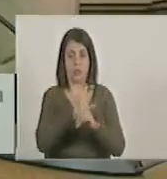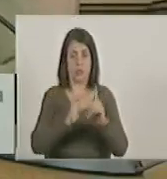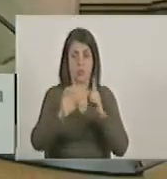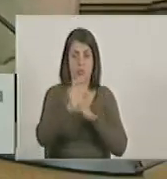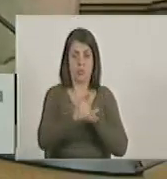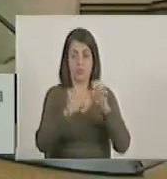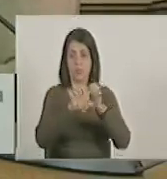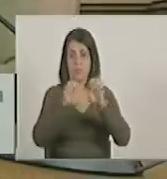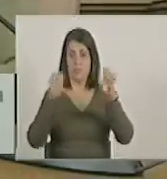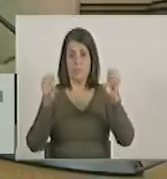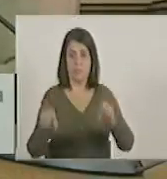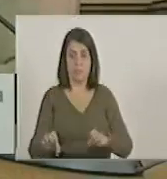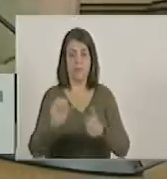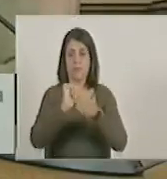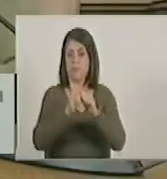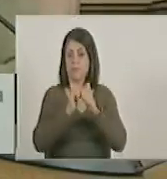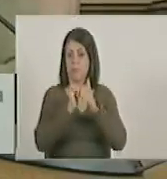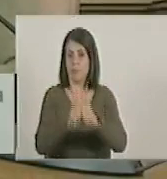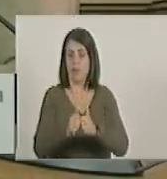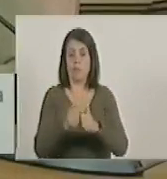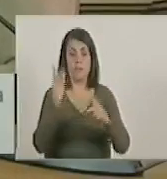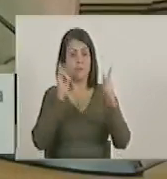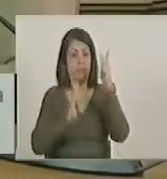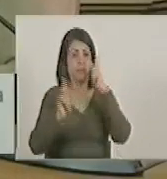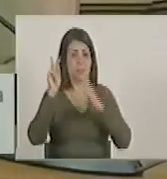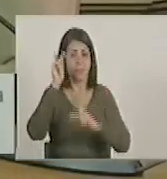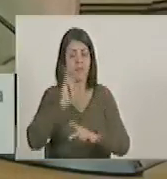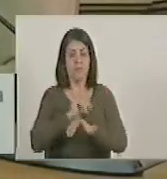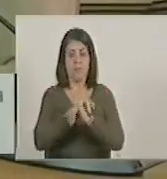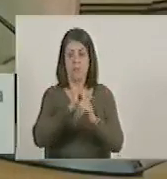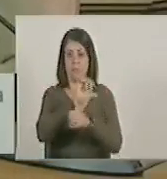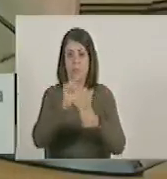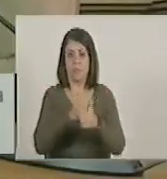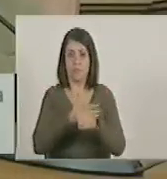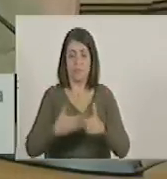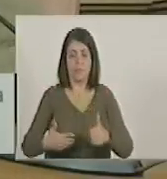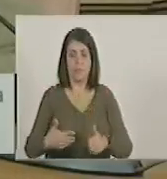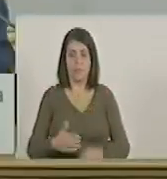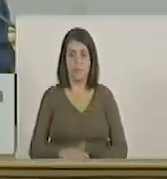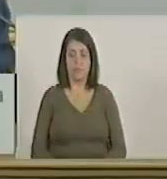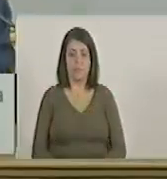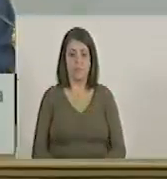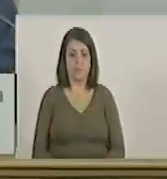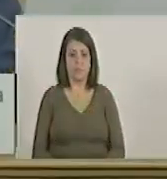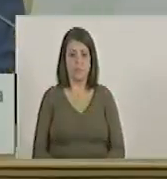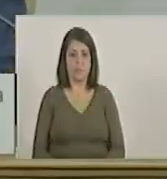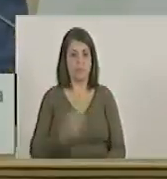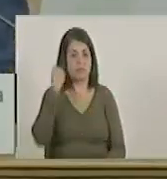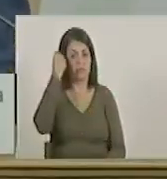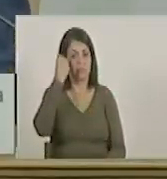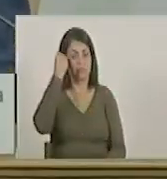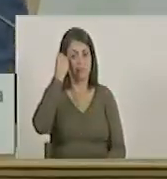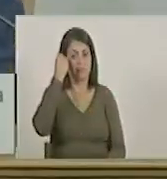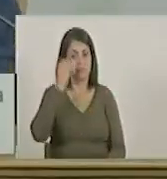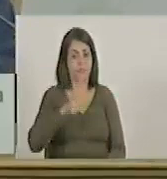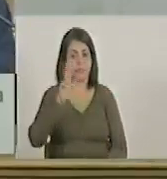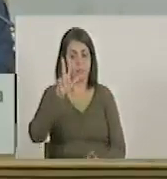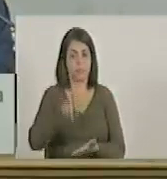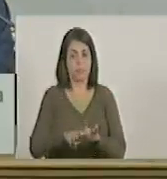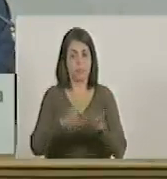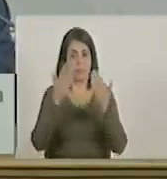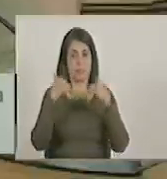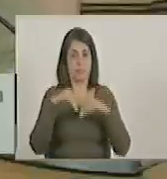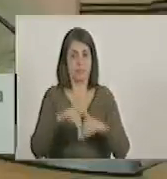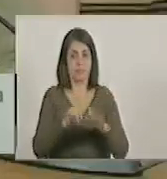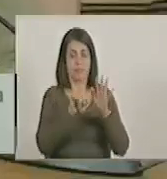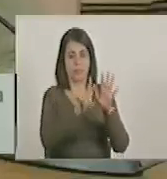culturales, educativos, deportivos y recreativos. Es todo, ciudadano vicepresidente. Consideración. Aprobado.